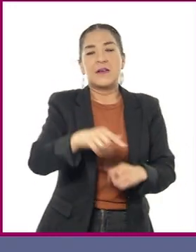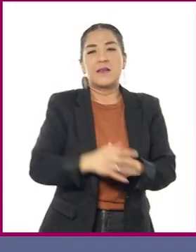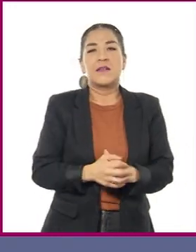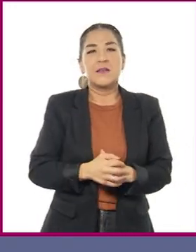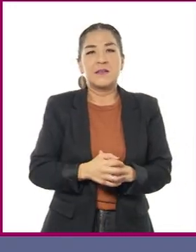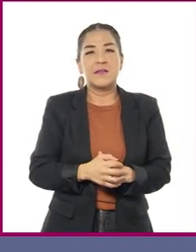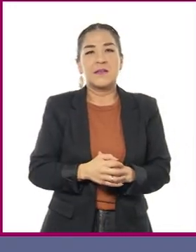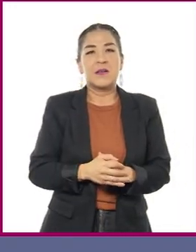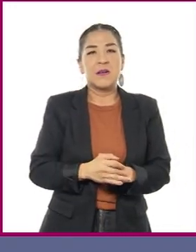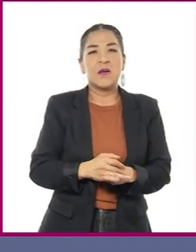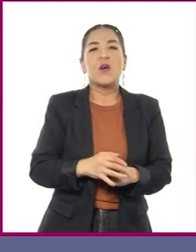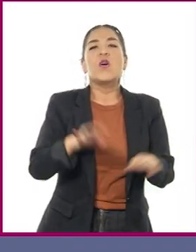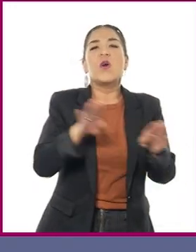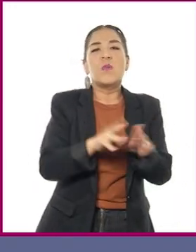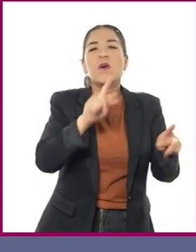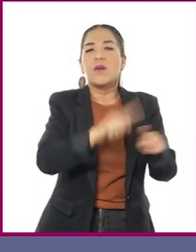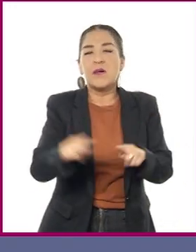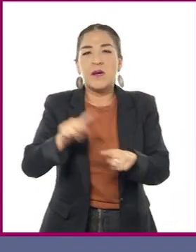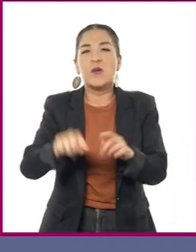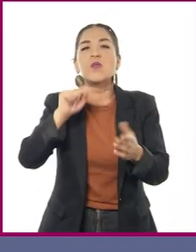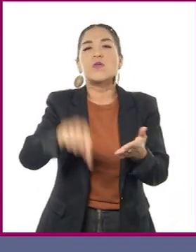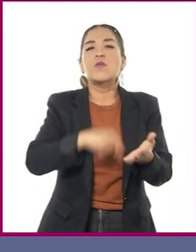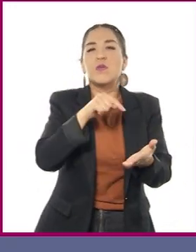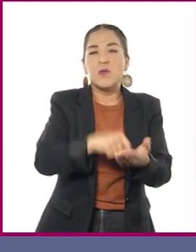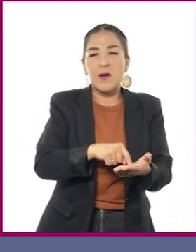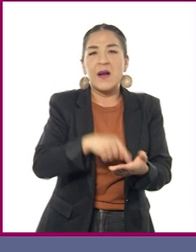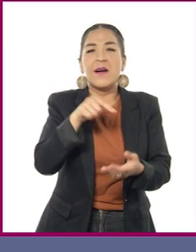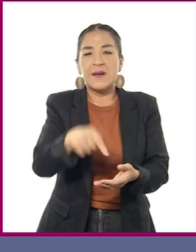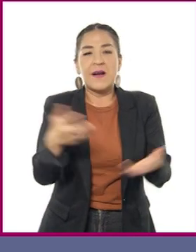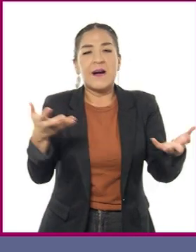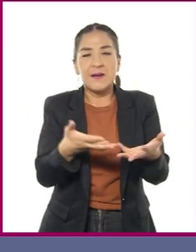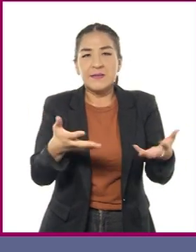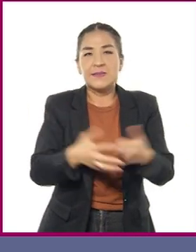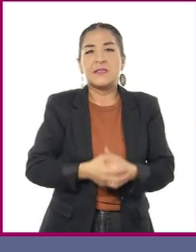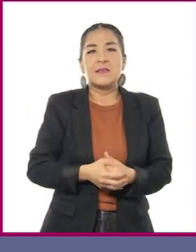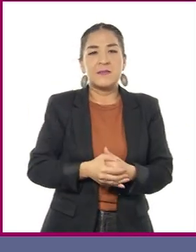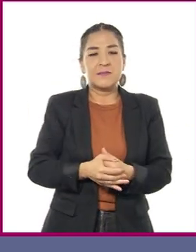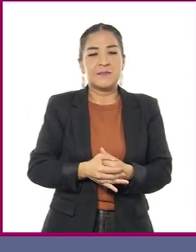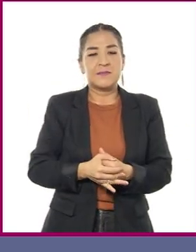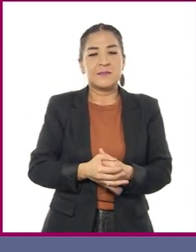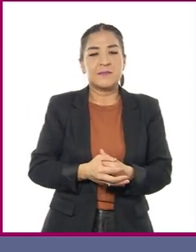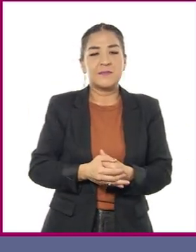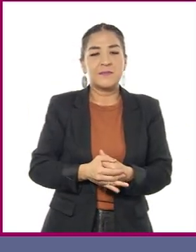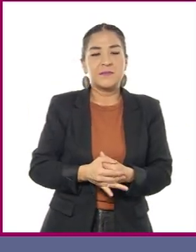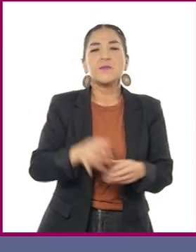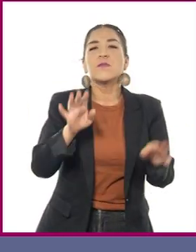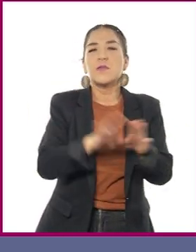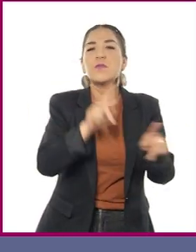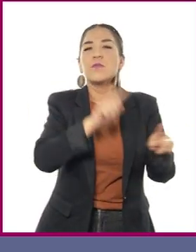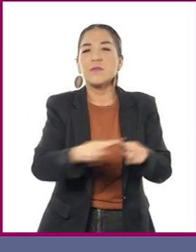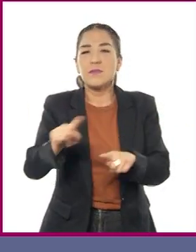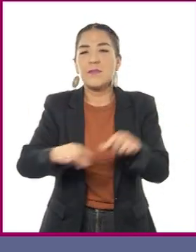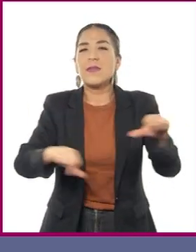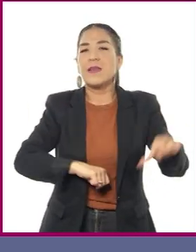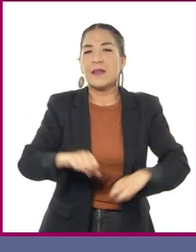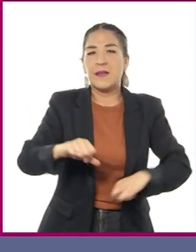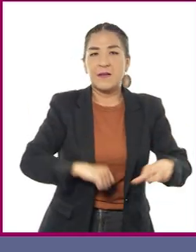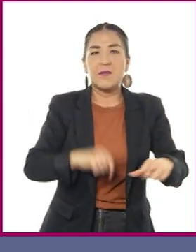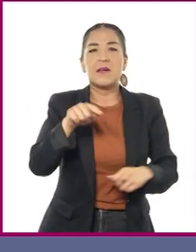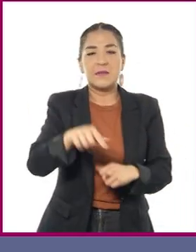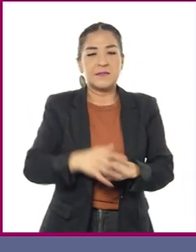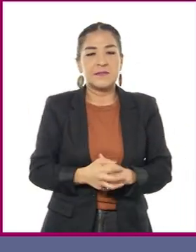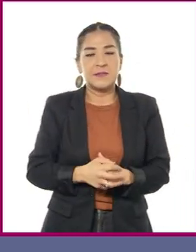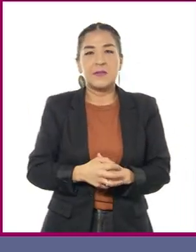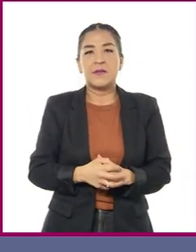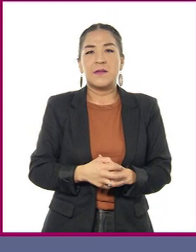mayormente efectuadas en esos sitios. Espero que esta cápsula te sea de utilidad. Aprovecho